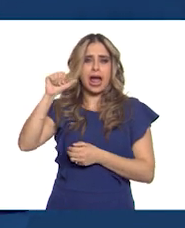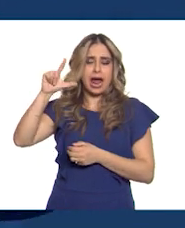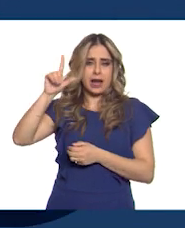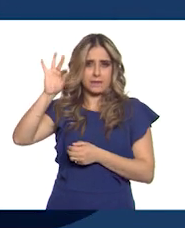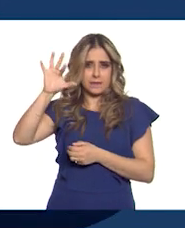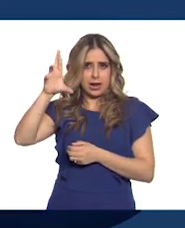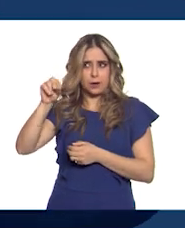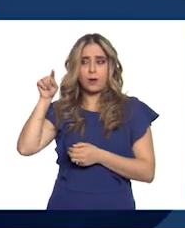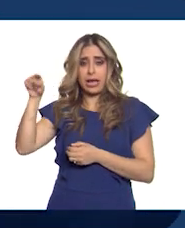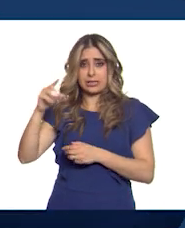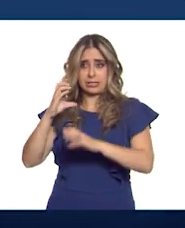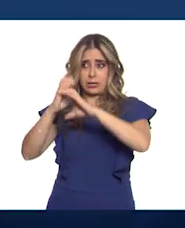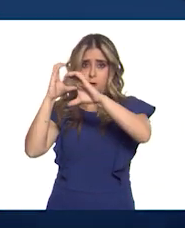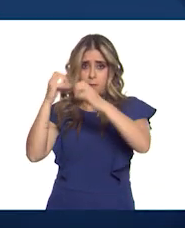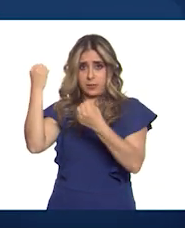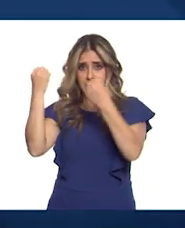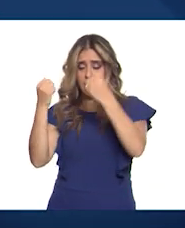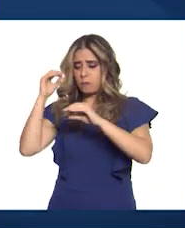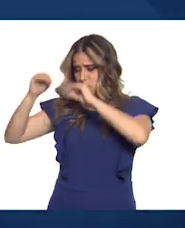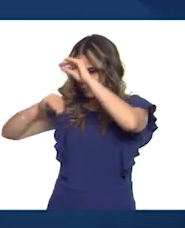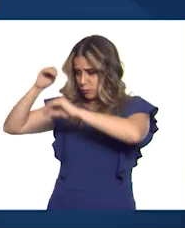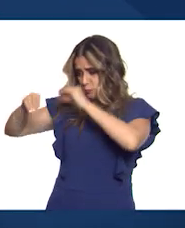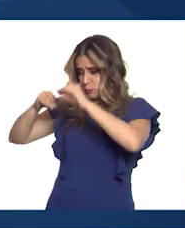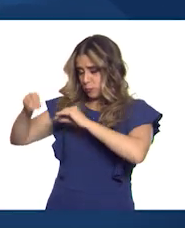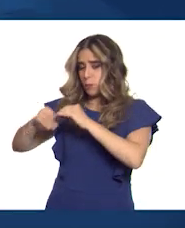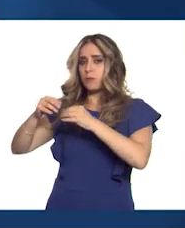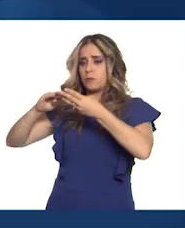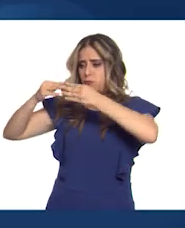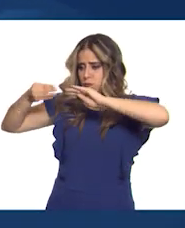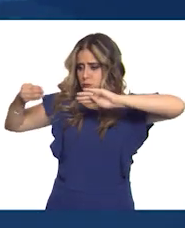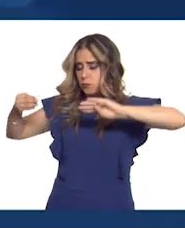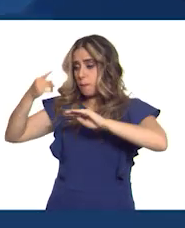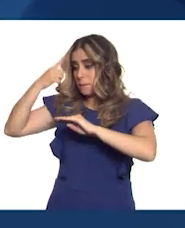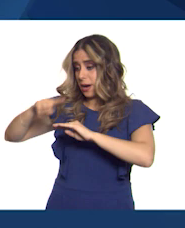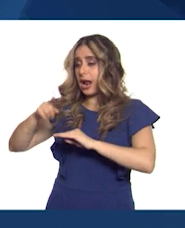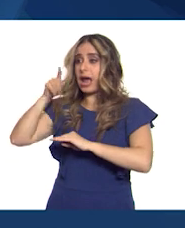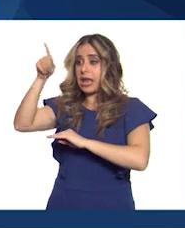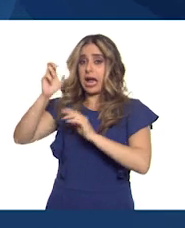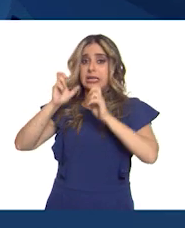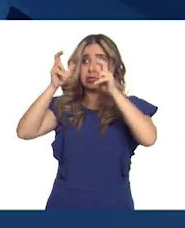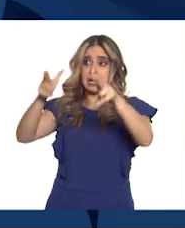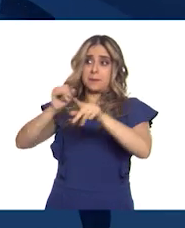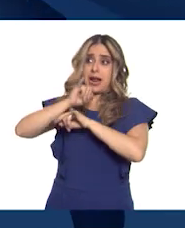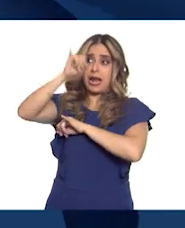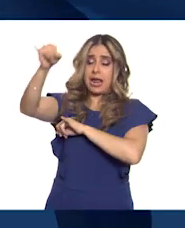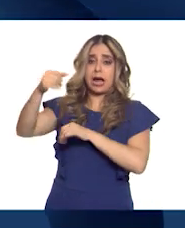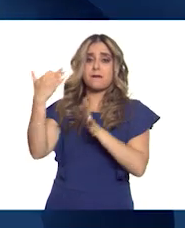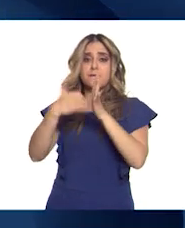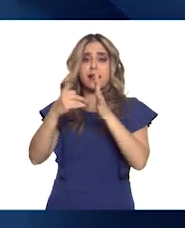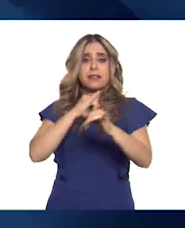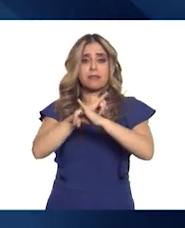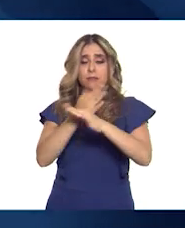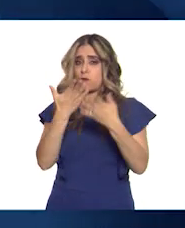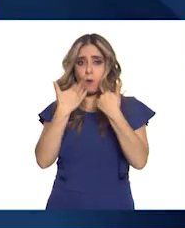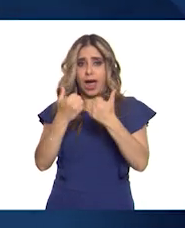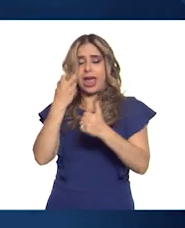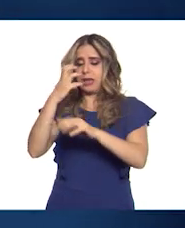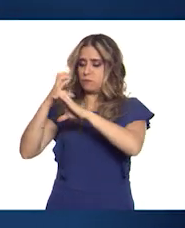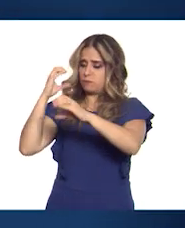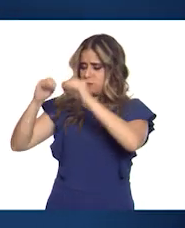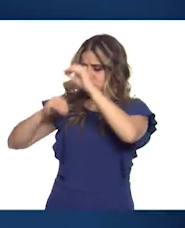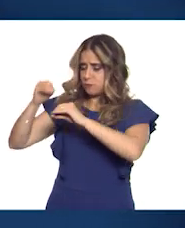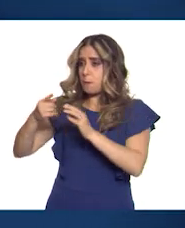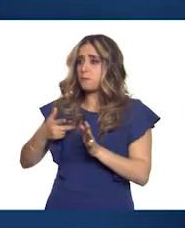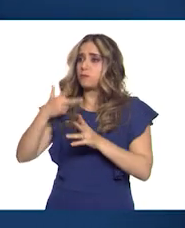una combi con el propósito de llevar internet a las comunidades de Chiapas que carecen de este servicio, para que no solo